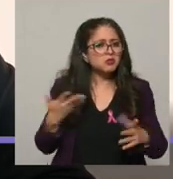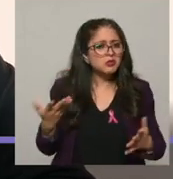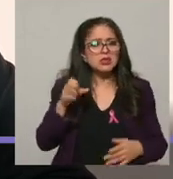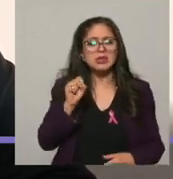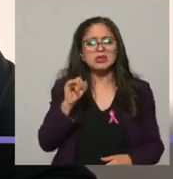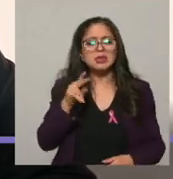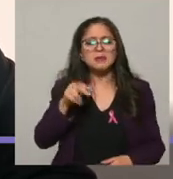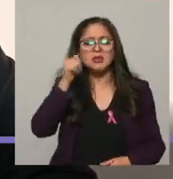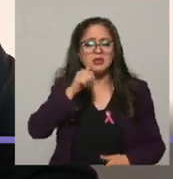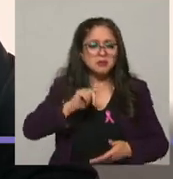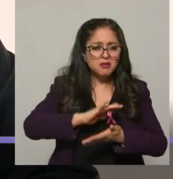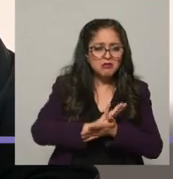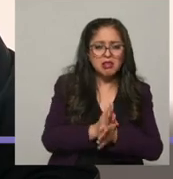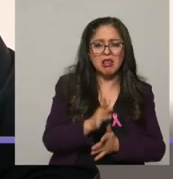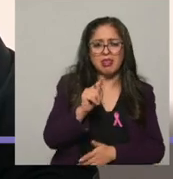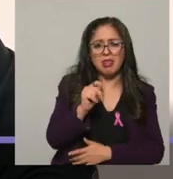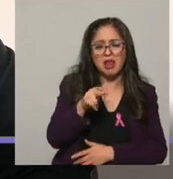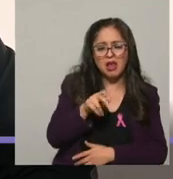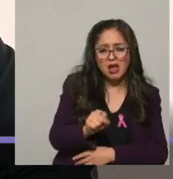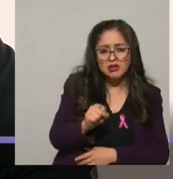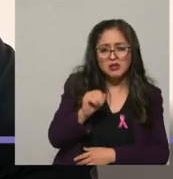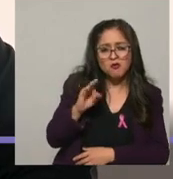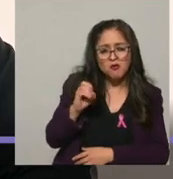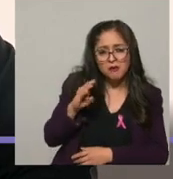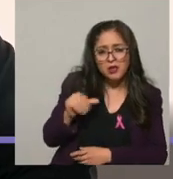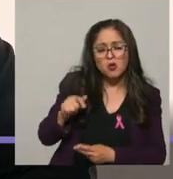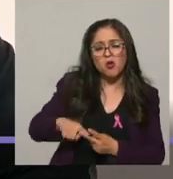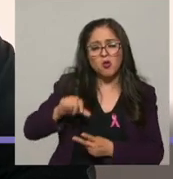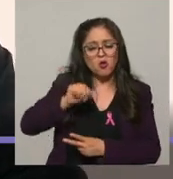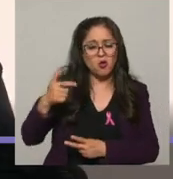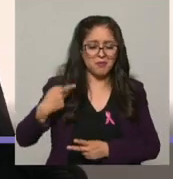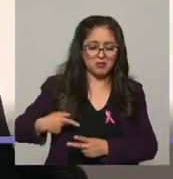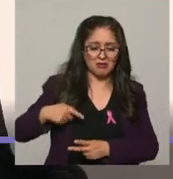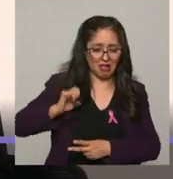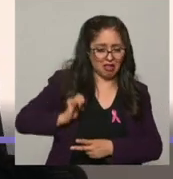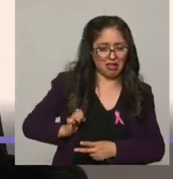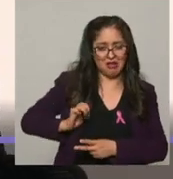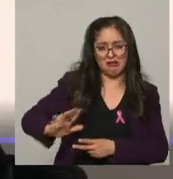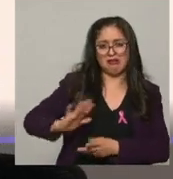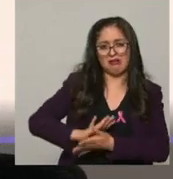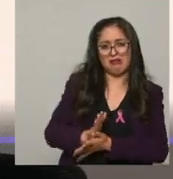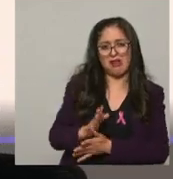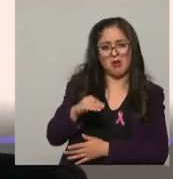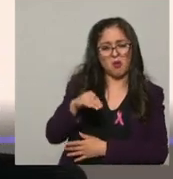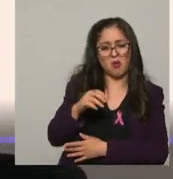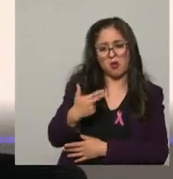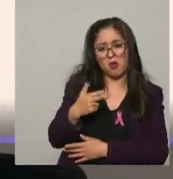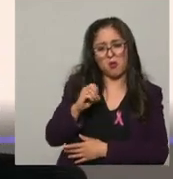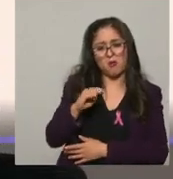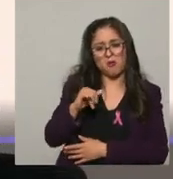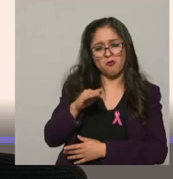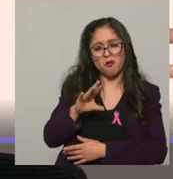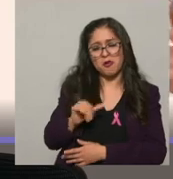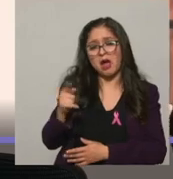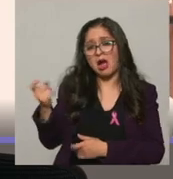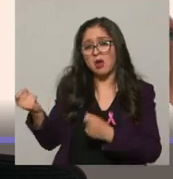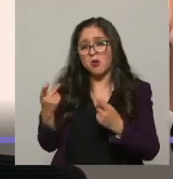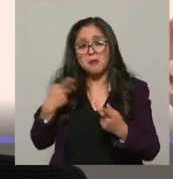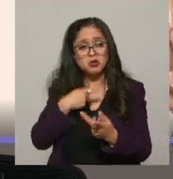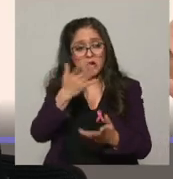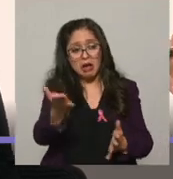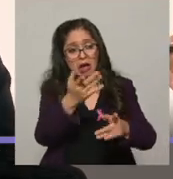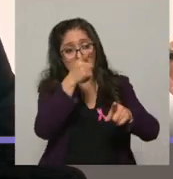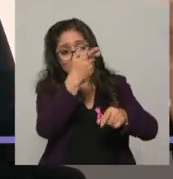sistema transfóbico, un sistema homofóbico, y entonces, pues, es como un paliativo, decirles, allí vayan. Es lo Pero que solo tienen.